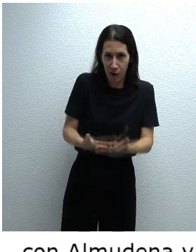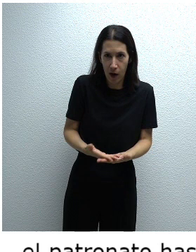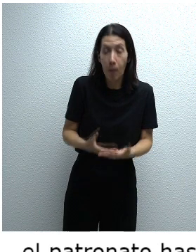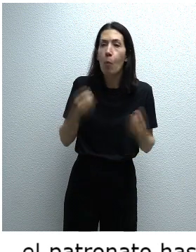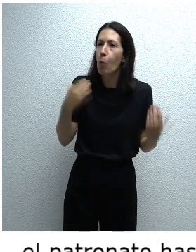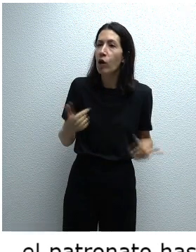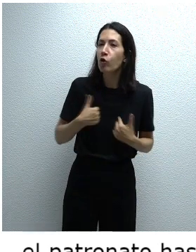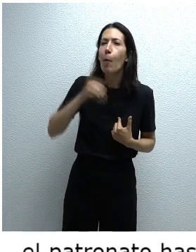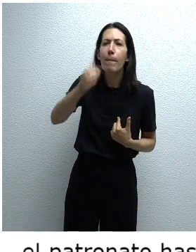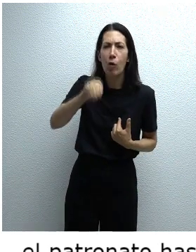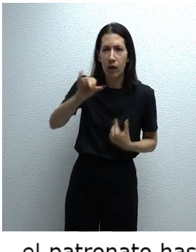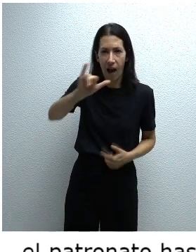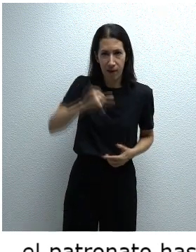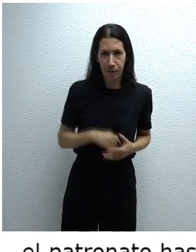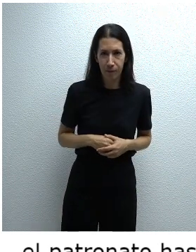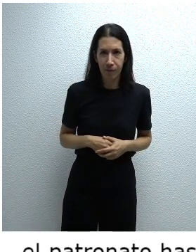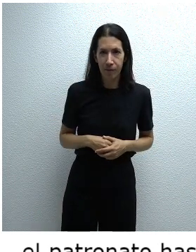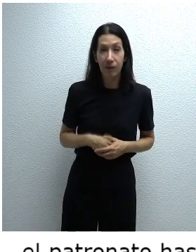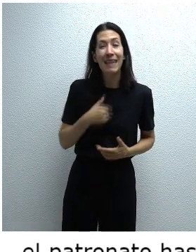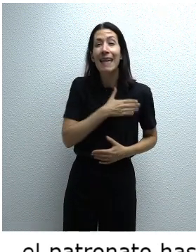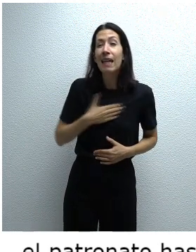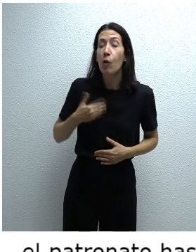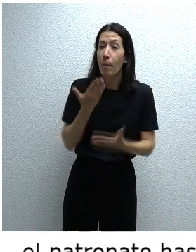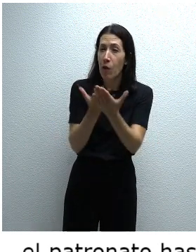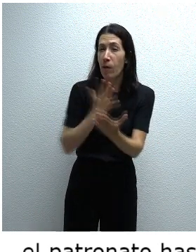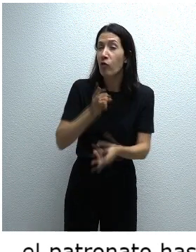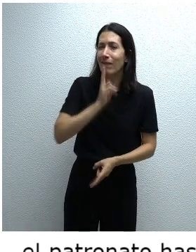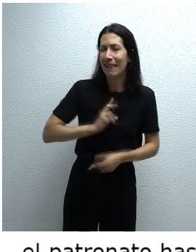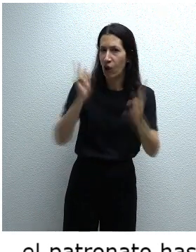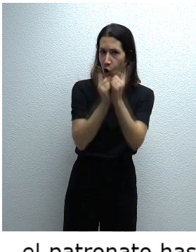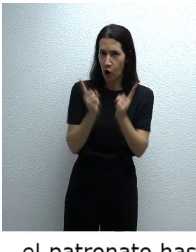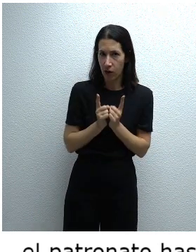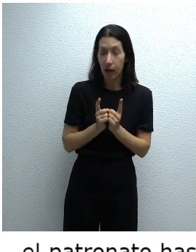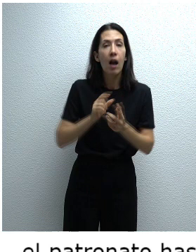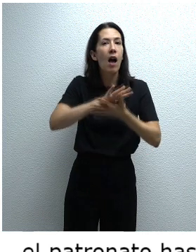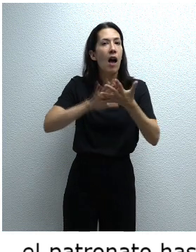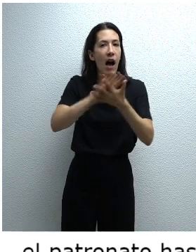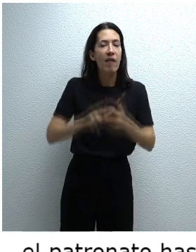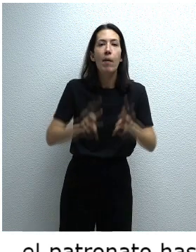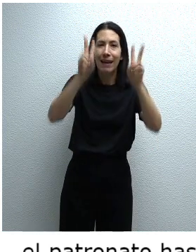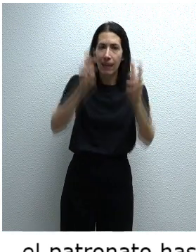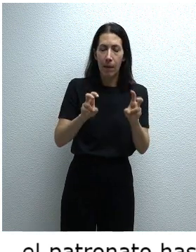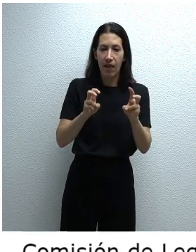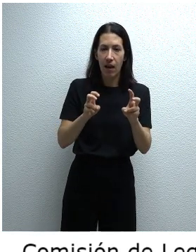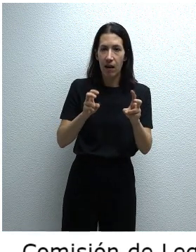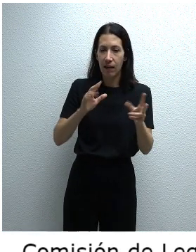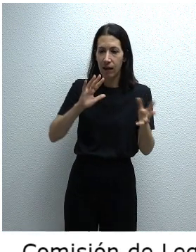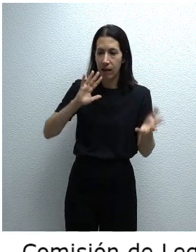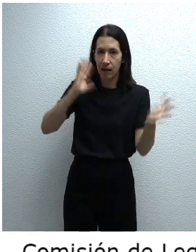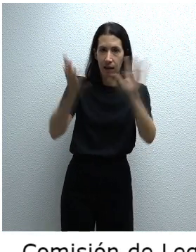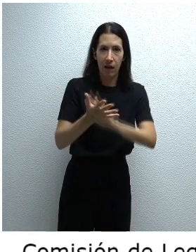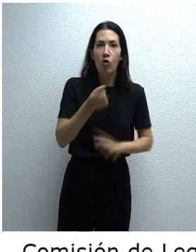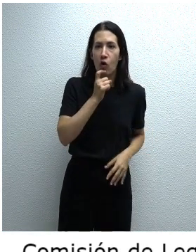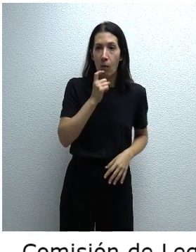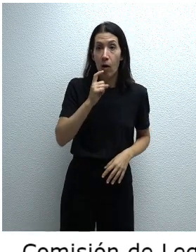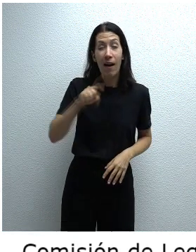tengo unas preguntas para ti, como dice, y te pediría concisión. Estamos hablando del bloque de la transitoriedad y luego después también haremos en